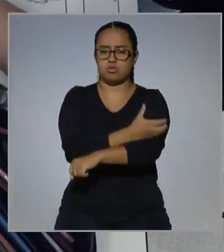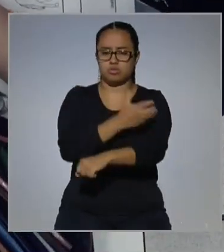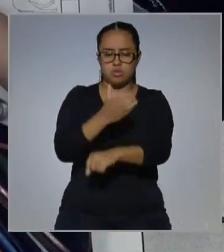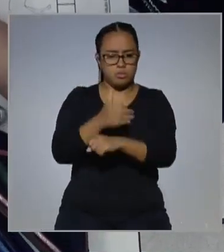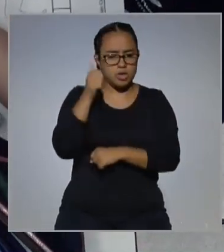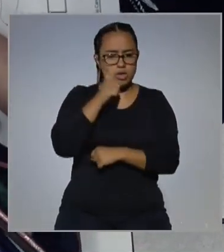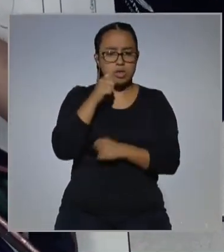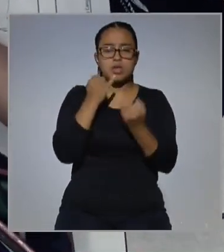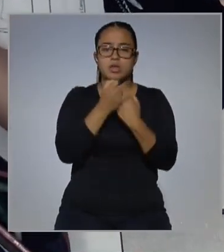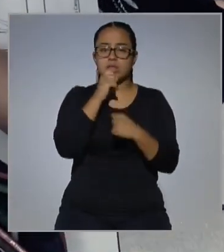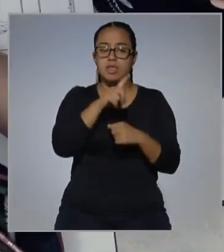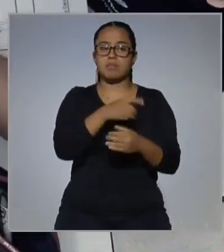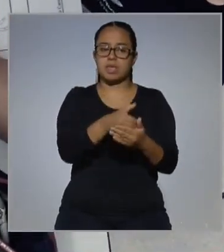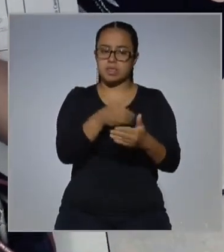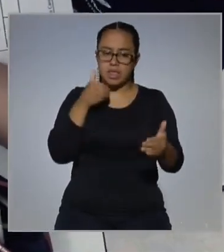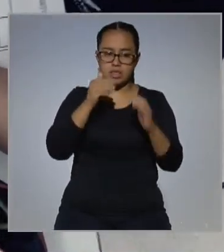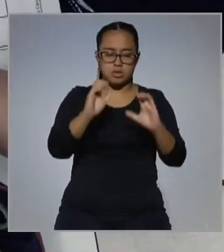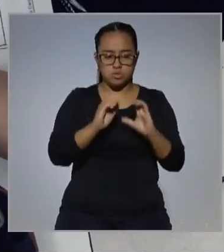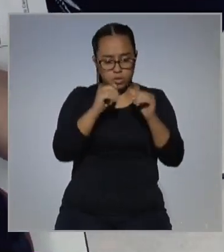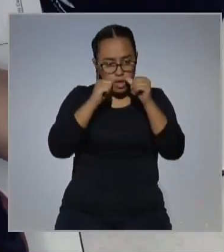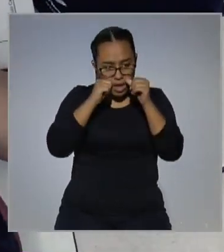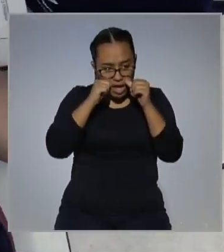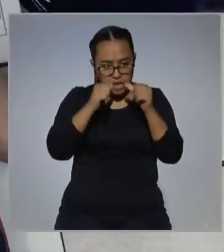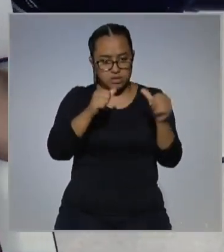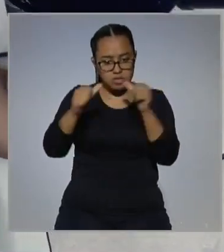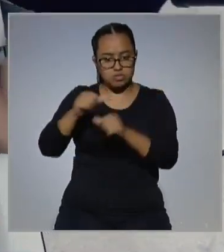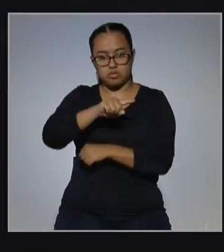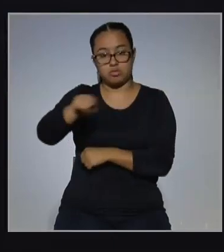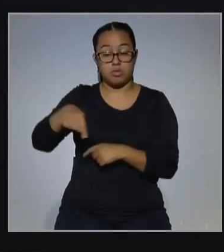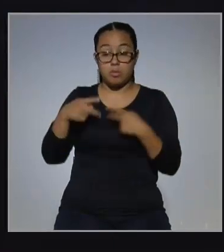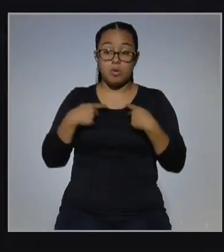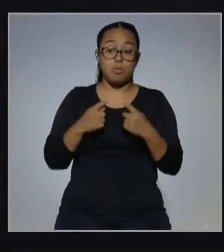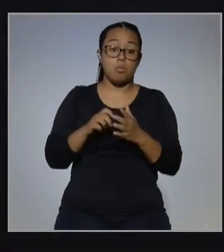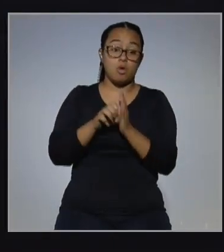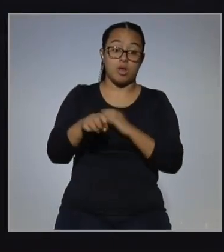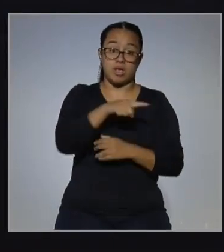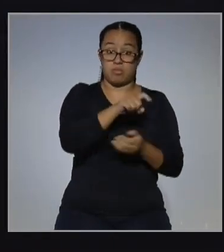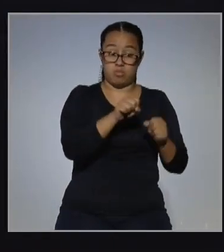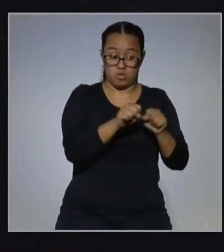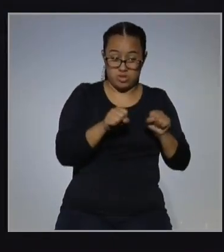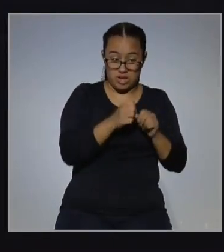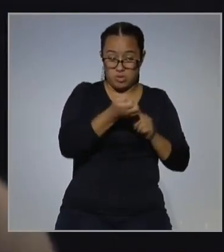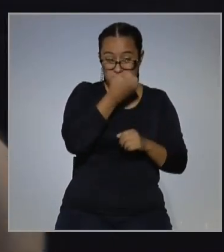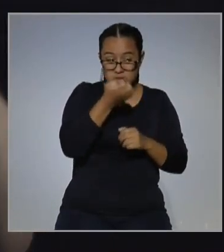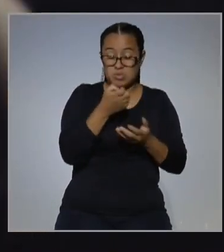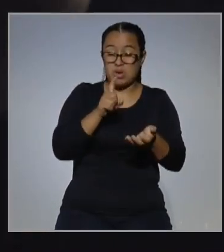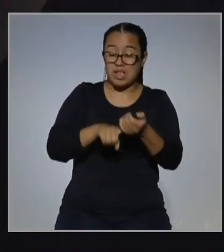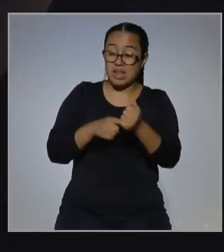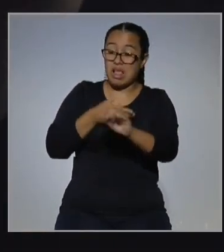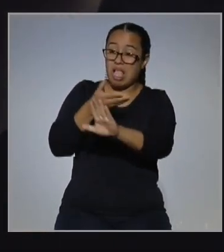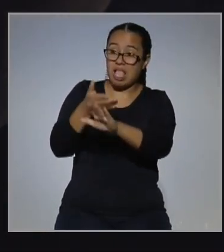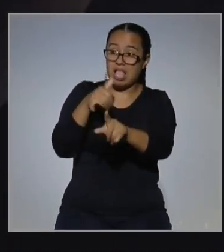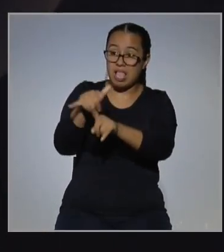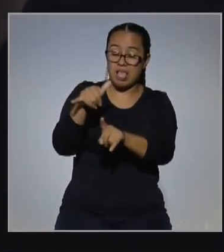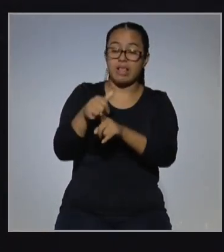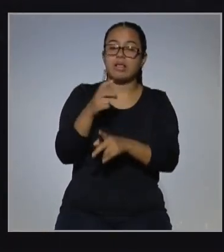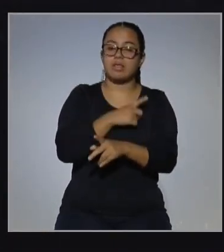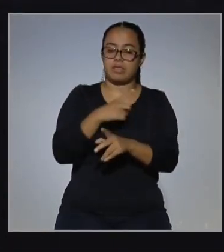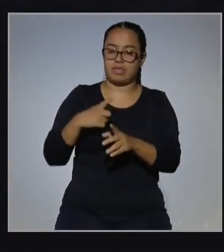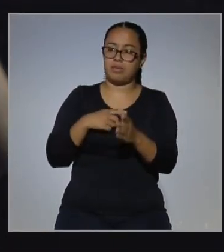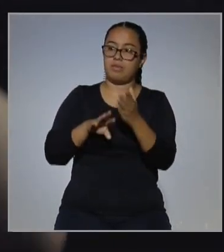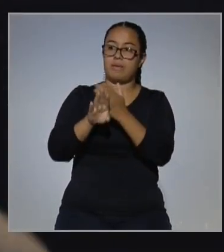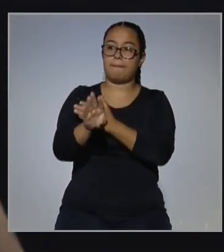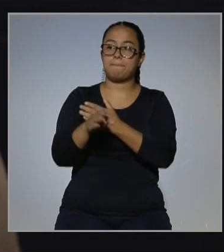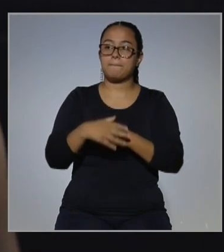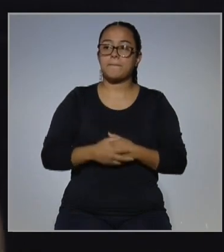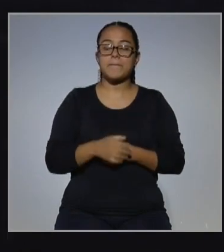impulsar campañas de prevención y atención a quienes sufren violencia en las aulas, pues no hay que olvidar que impacta no